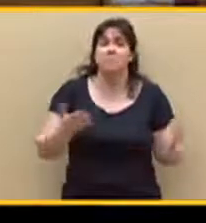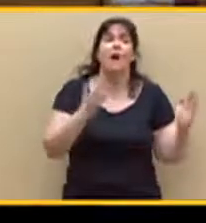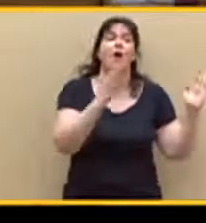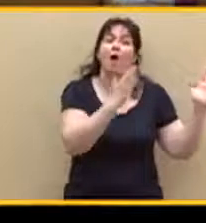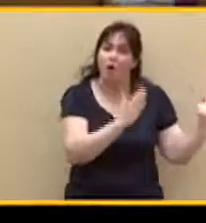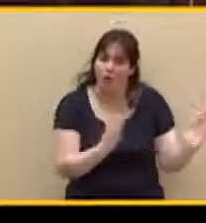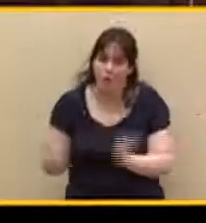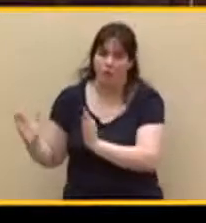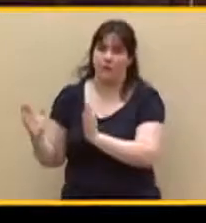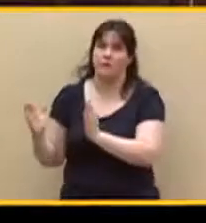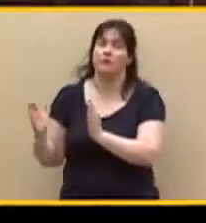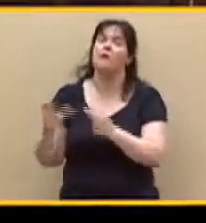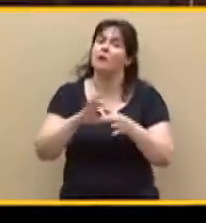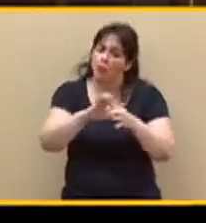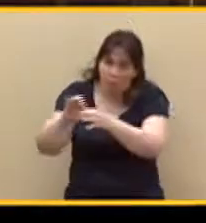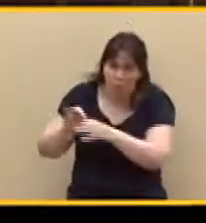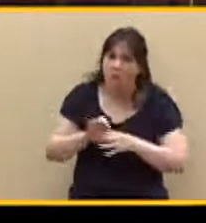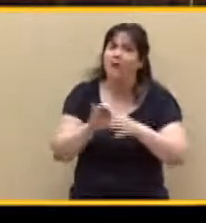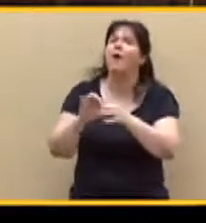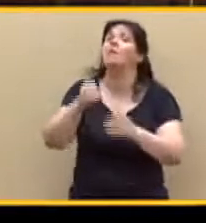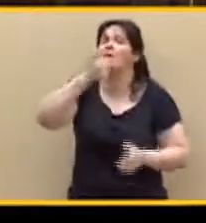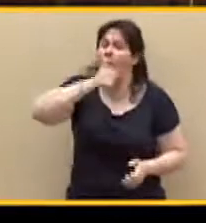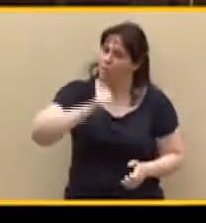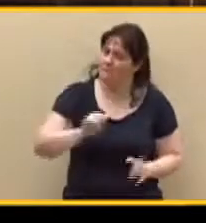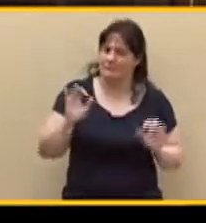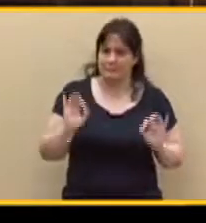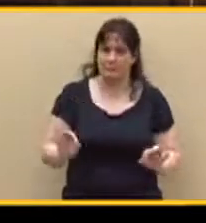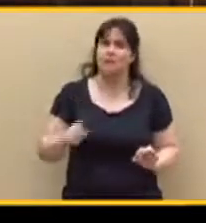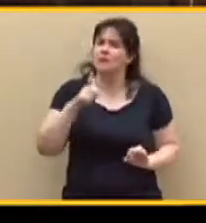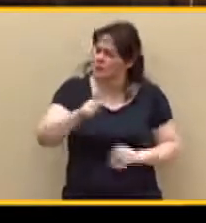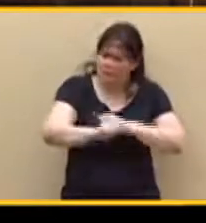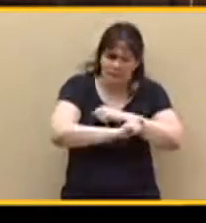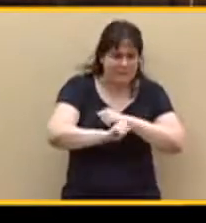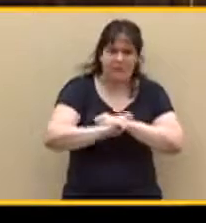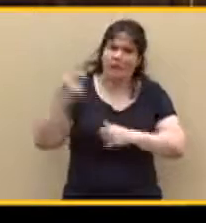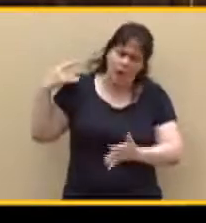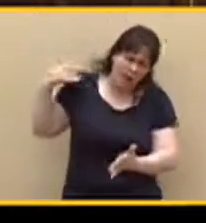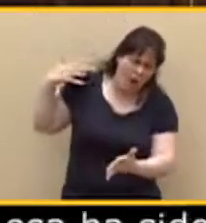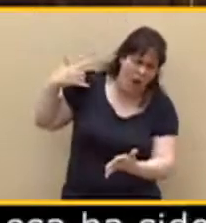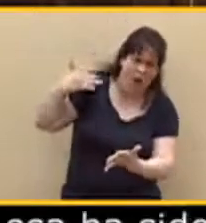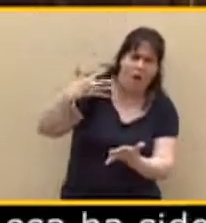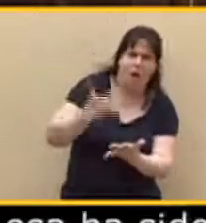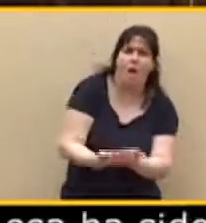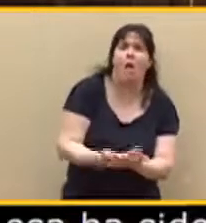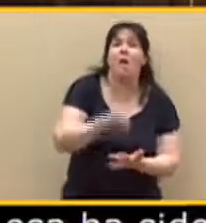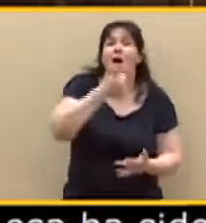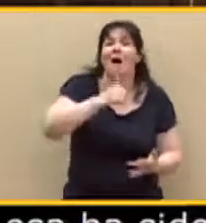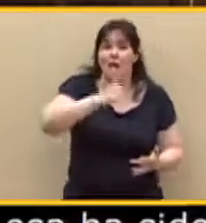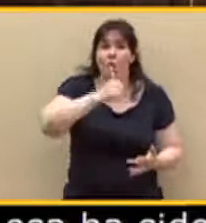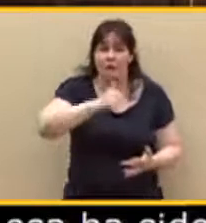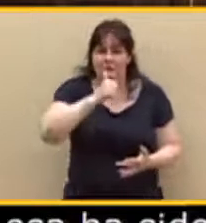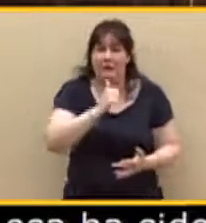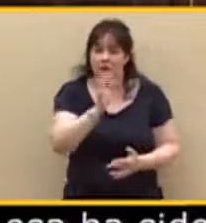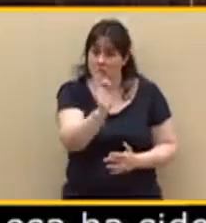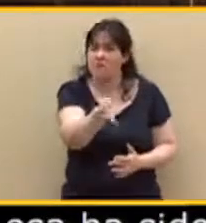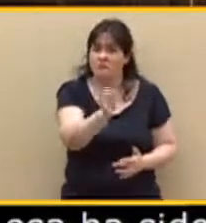orden, unidad y a aguantar. Esa ha sido su estrategia en todo este tiempo, señorías. Y aguantar ha sido efectivamente una de las